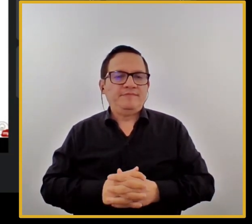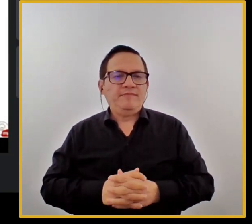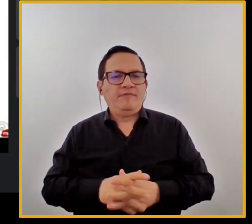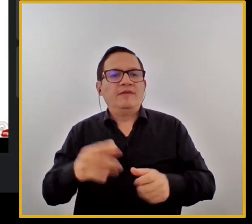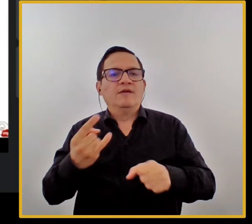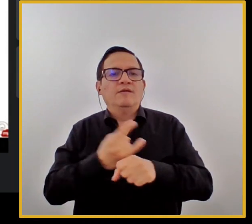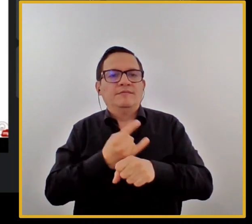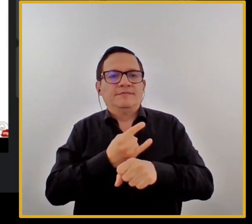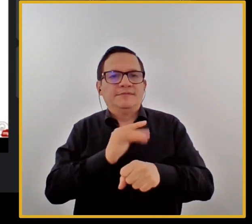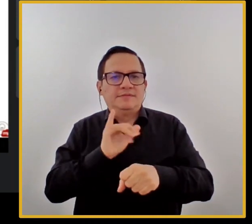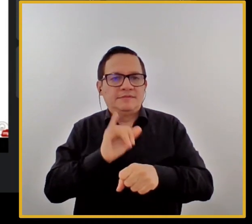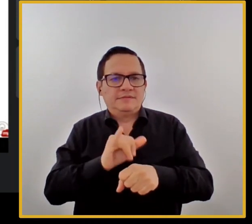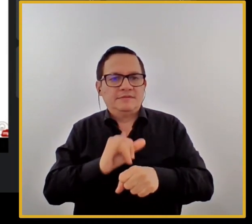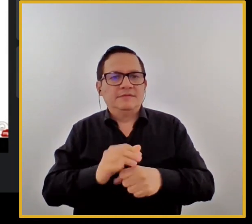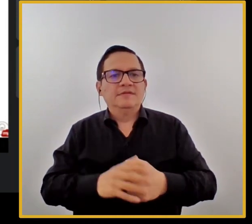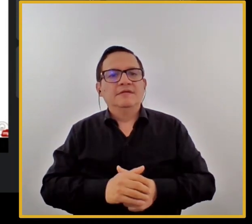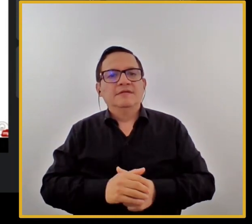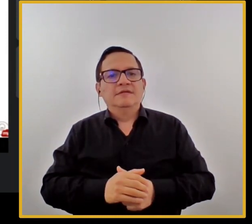usando